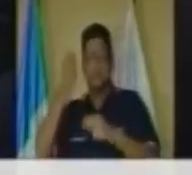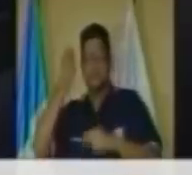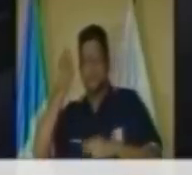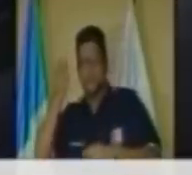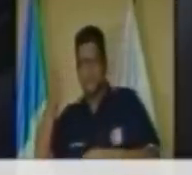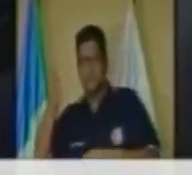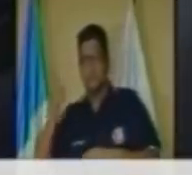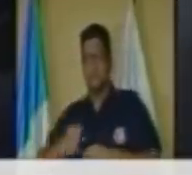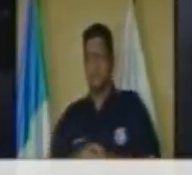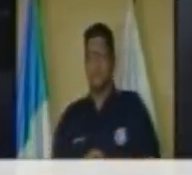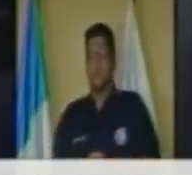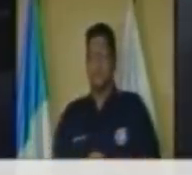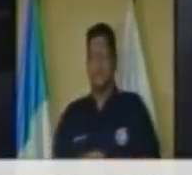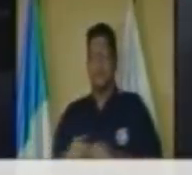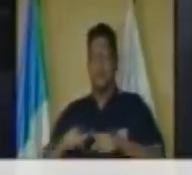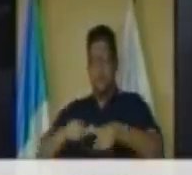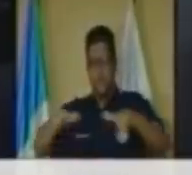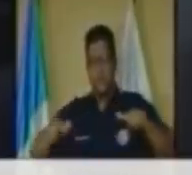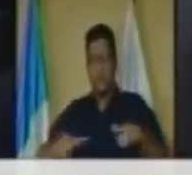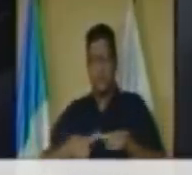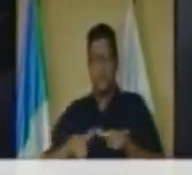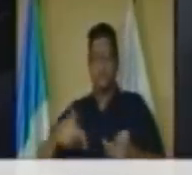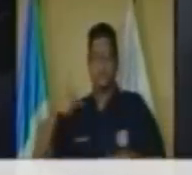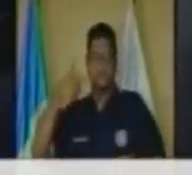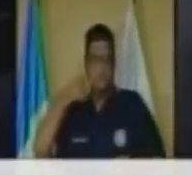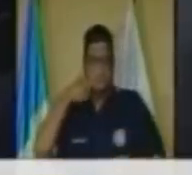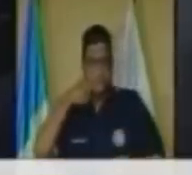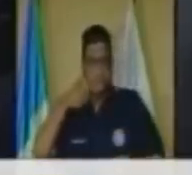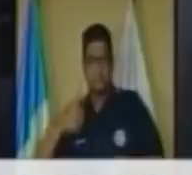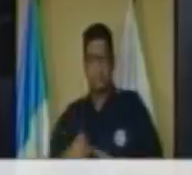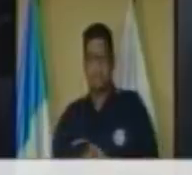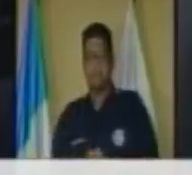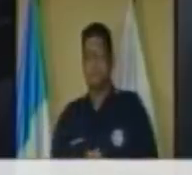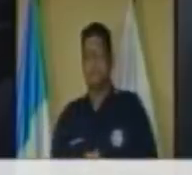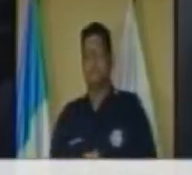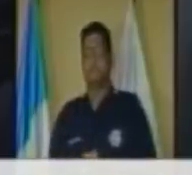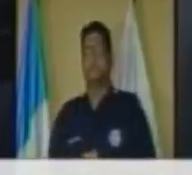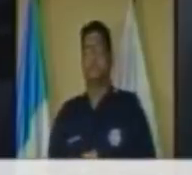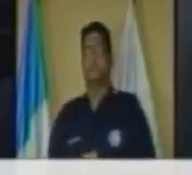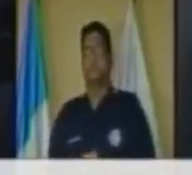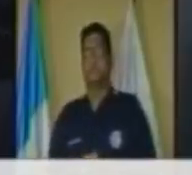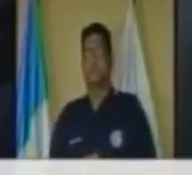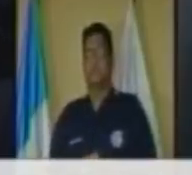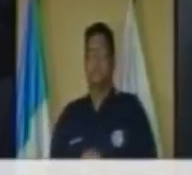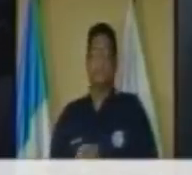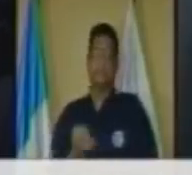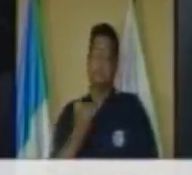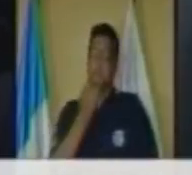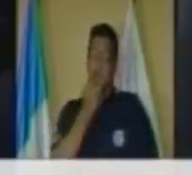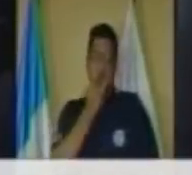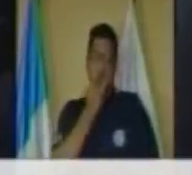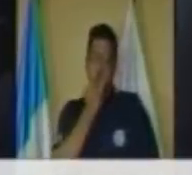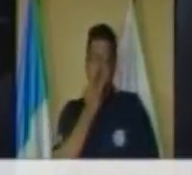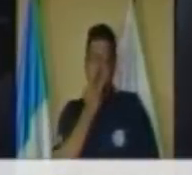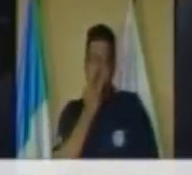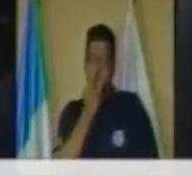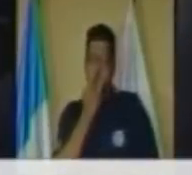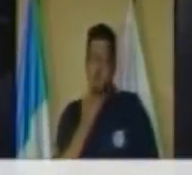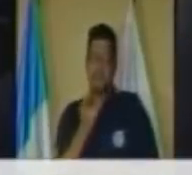al centro de llamadas, al call center nuestro. Disculpen, pero sí estoy un poco